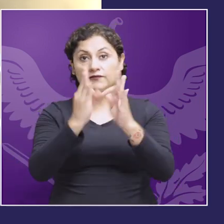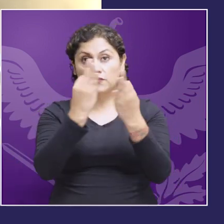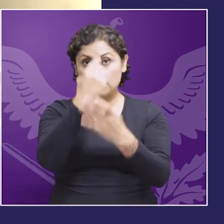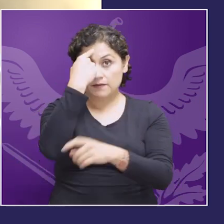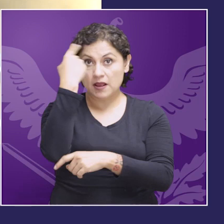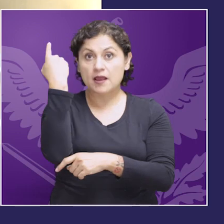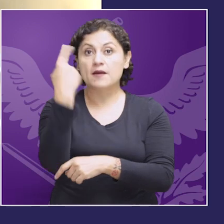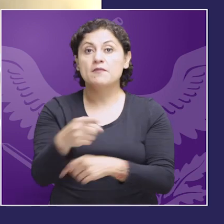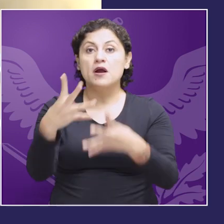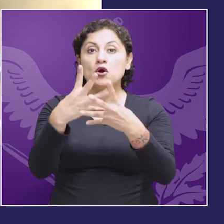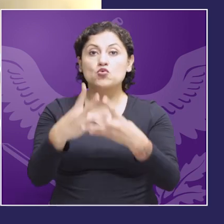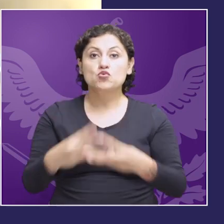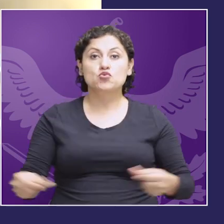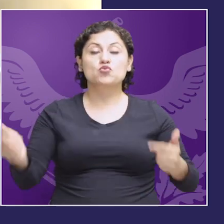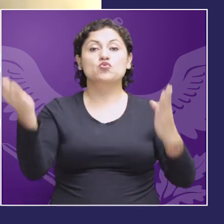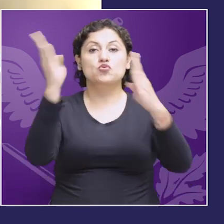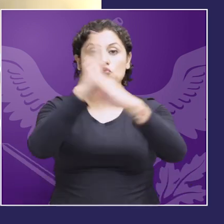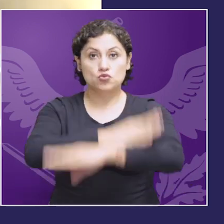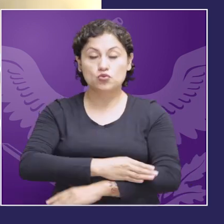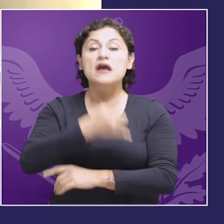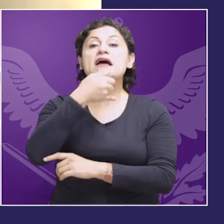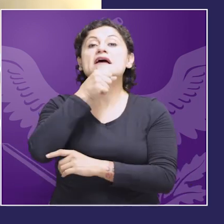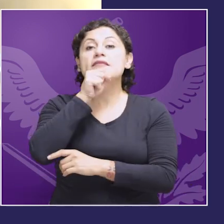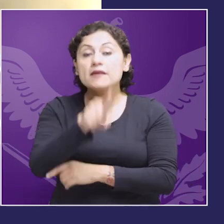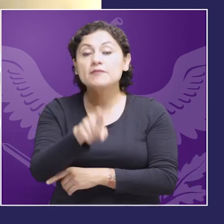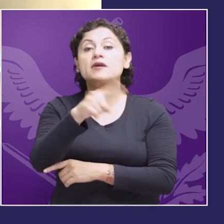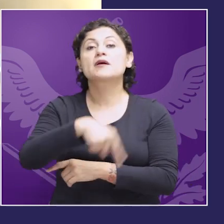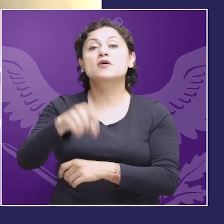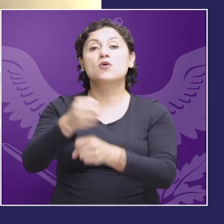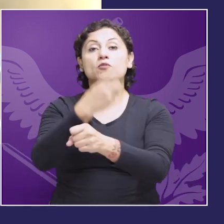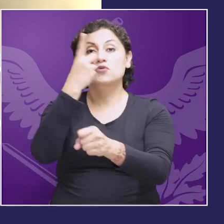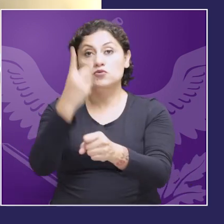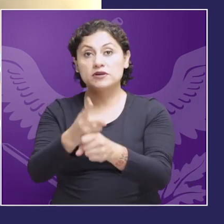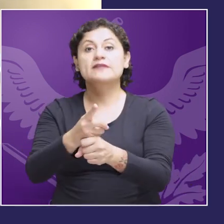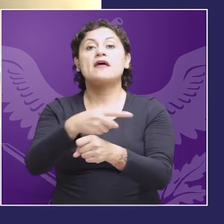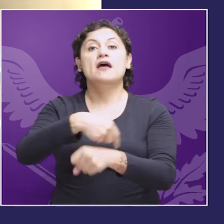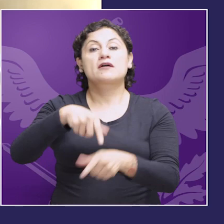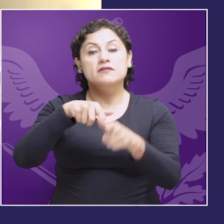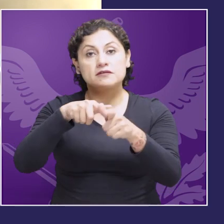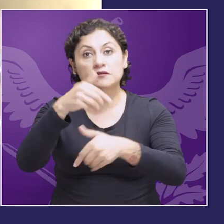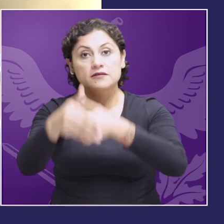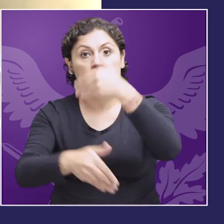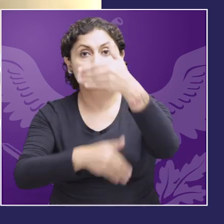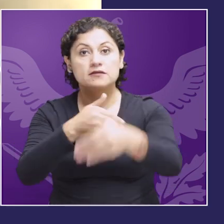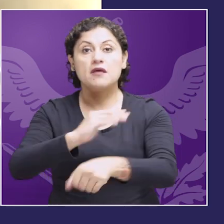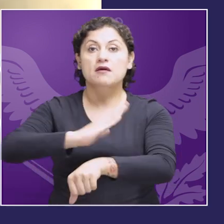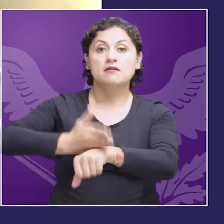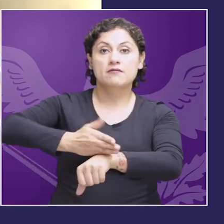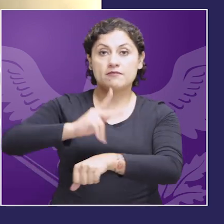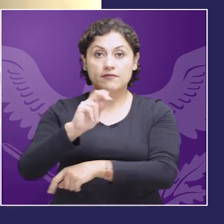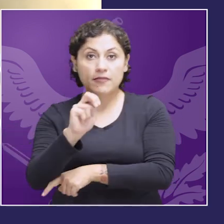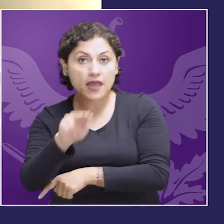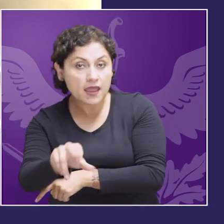penal, la suspensión del juicio a prueba, la aplicación de criterios de oportunidad o desistimiento, la conmutación de pena. Es decir,